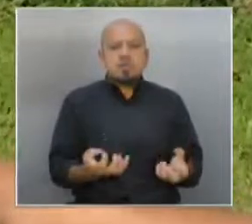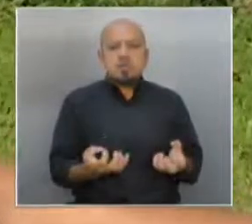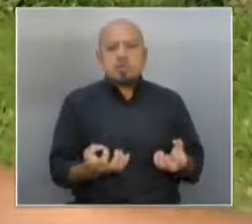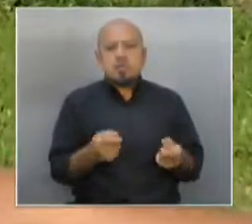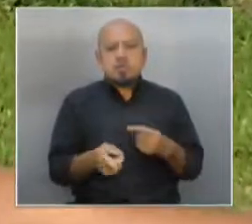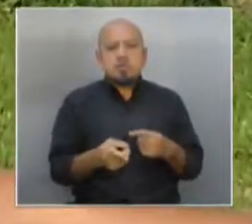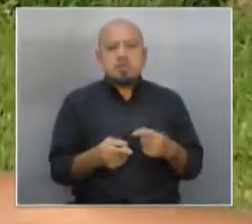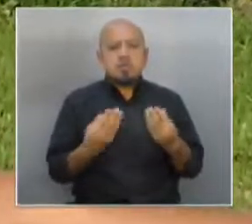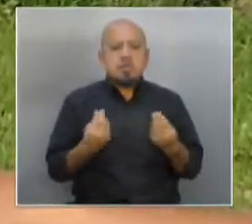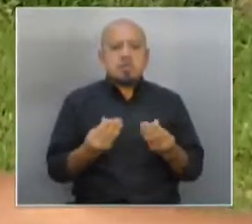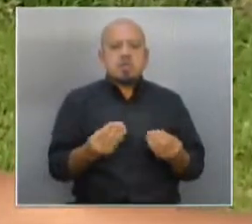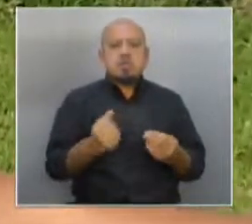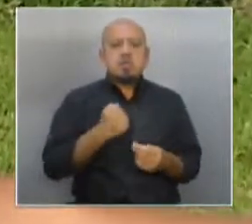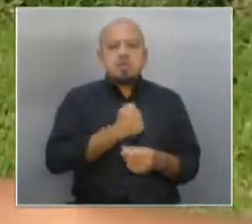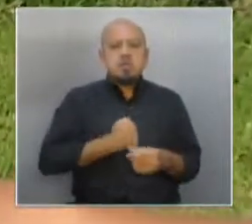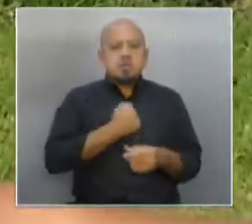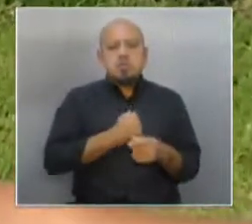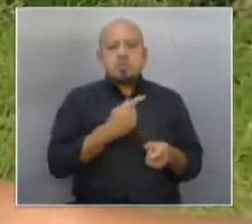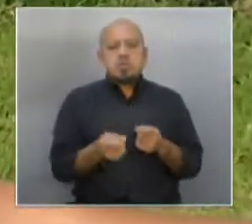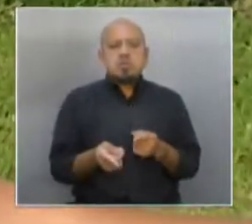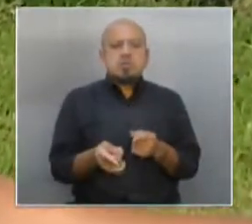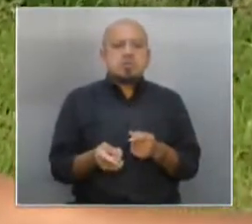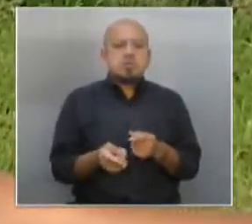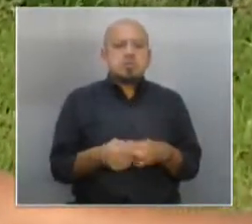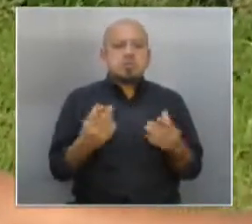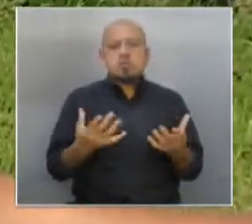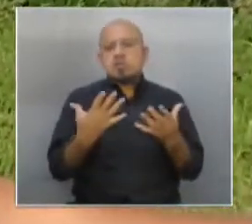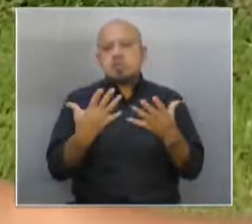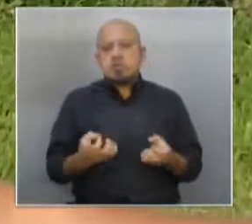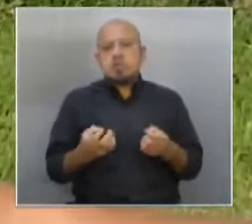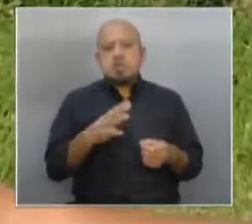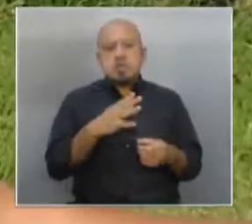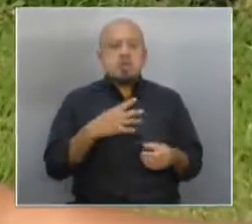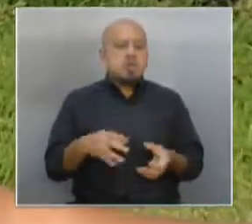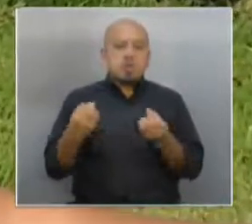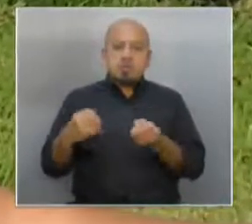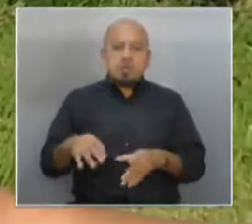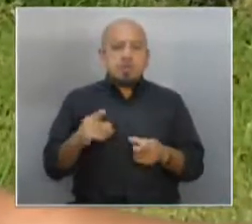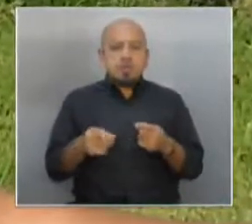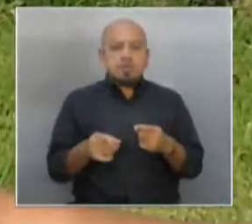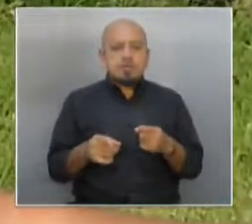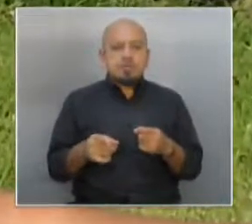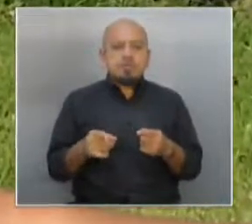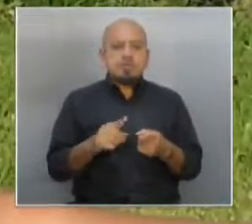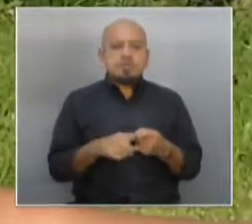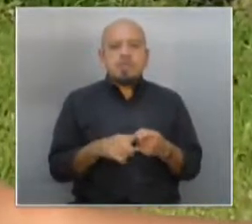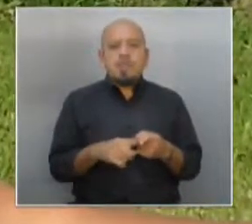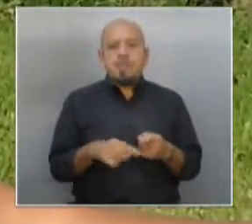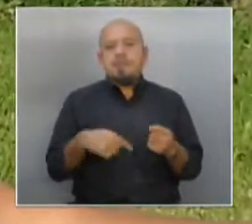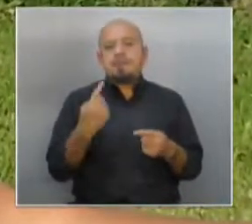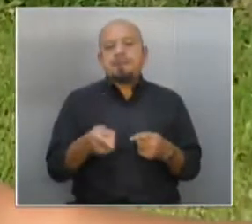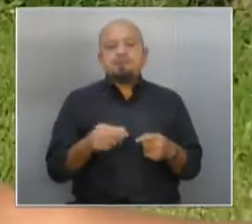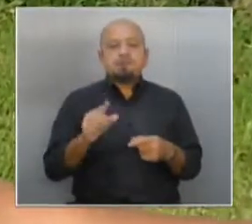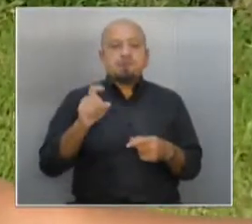las plantas sufren muchísimo, se secan, tenés pérdidas, mucha pérdida, y después, bueno, con el